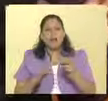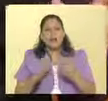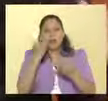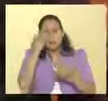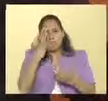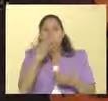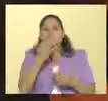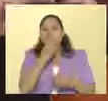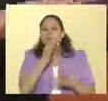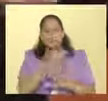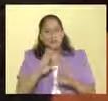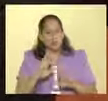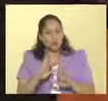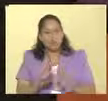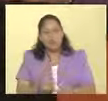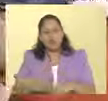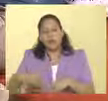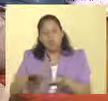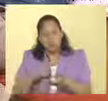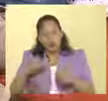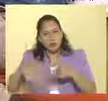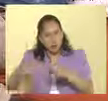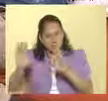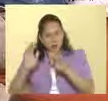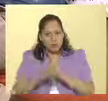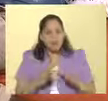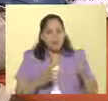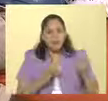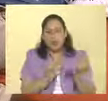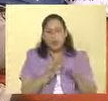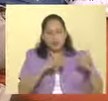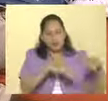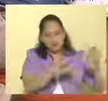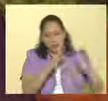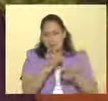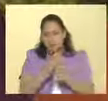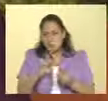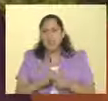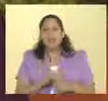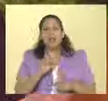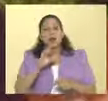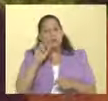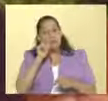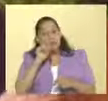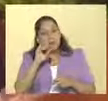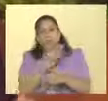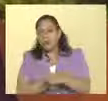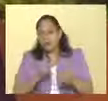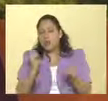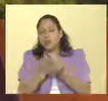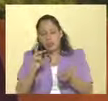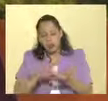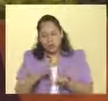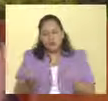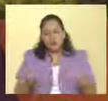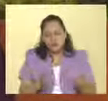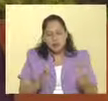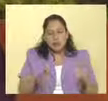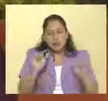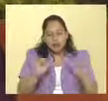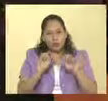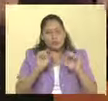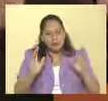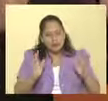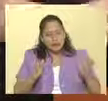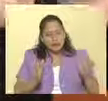Unos 5 minutos y ya. Lo dejamos al gato hacer su vida y al perro hacer su vida separados. Al otro día o en la tarde, igual, los podemos, uh-huh, a poner un poquito más cerca, más